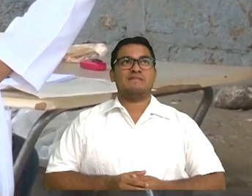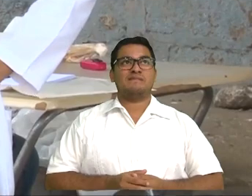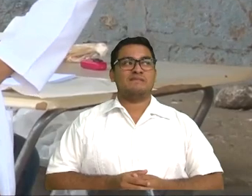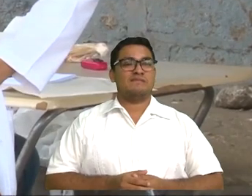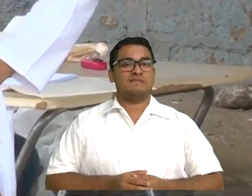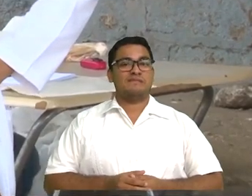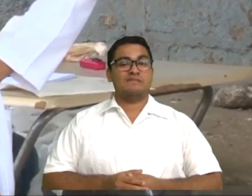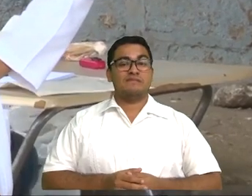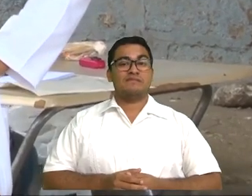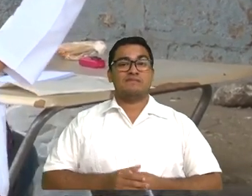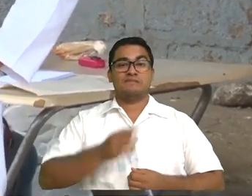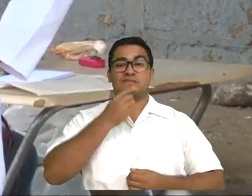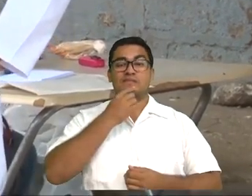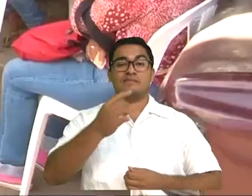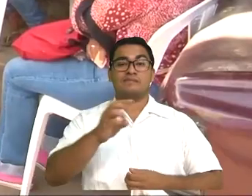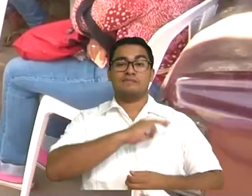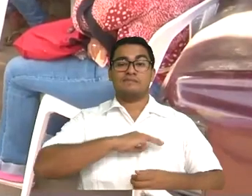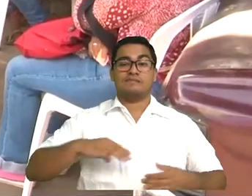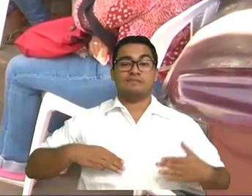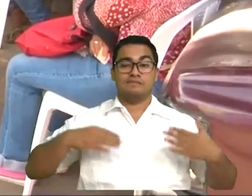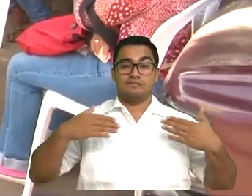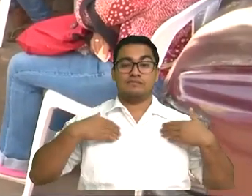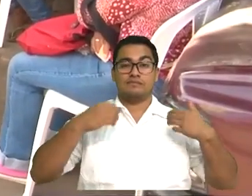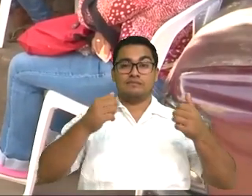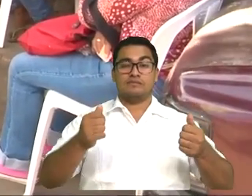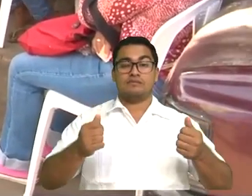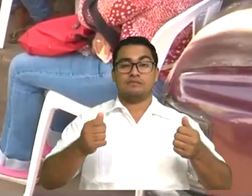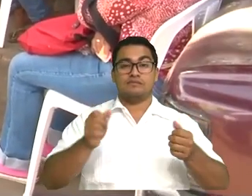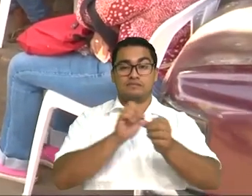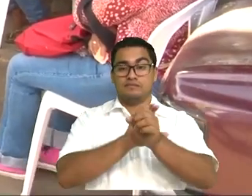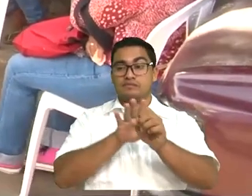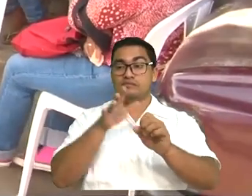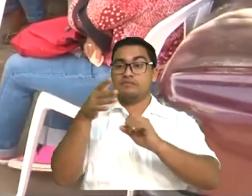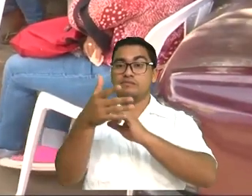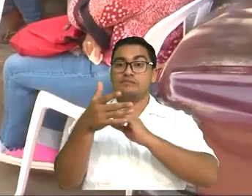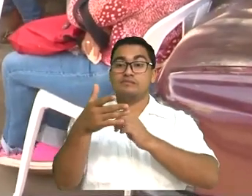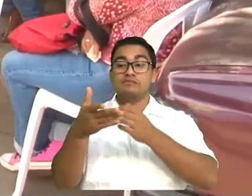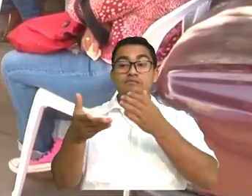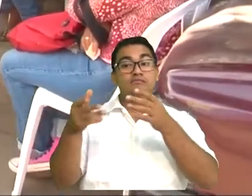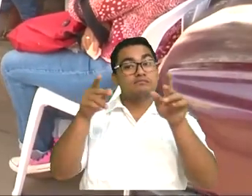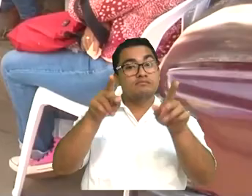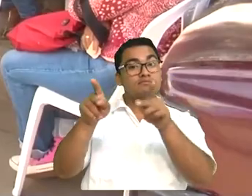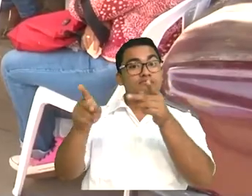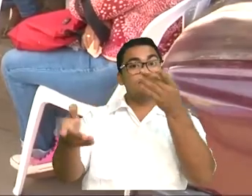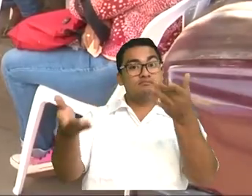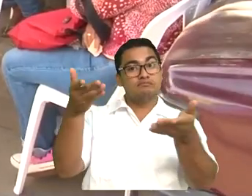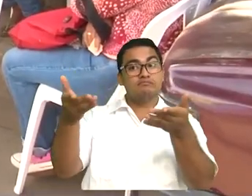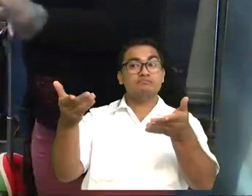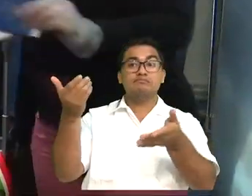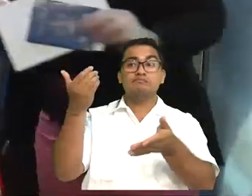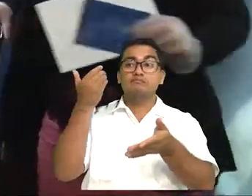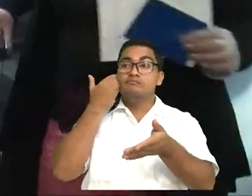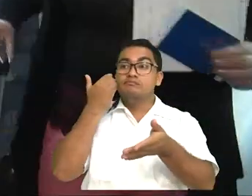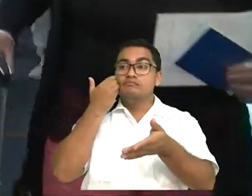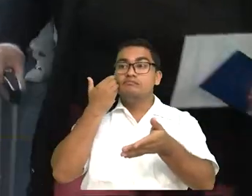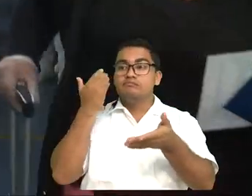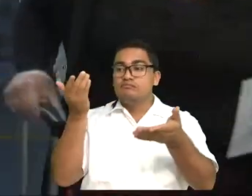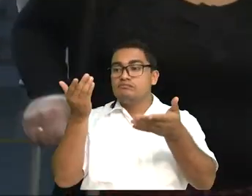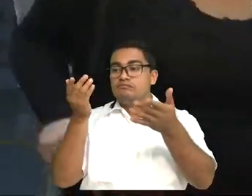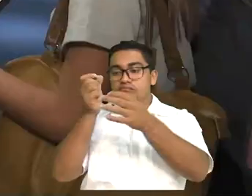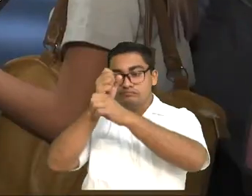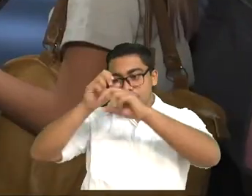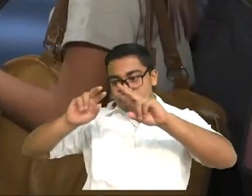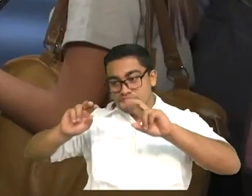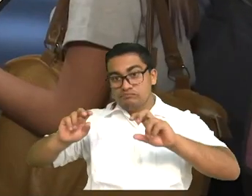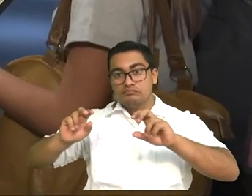El Ministerio de Salud realizó muestras de COVID-19 a personas que lo ameritaban, resultando todos negativos. Hasta este 2 de